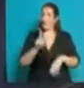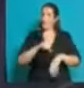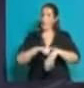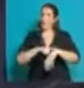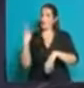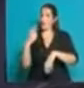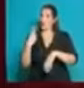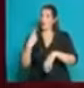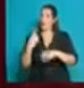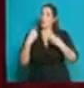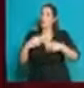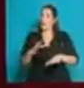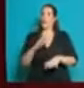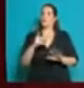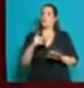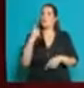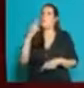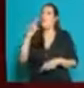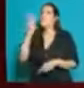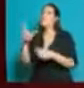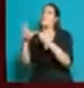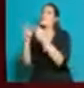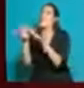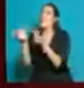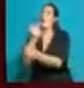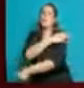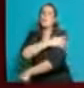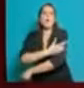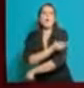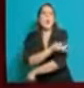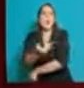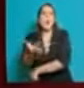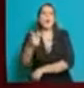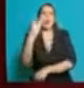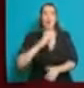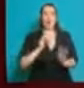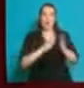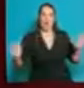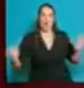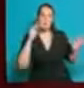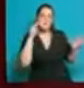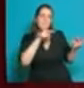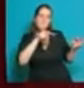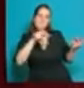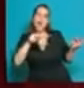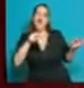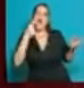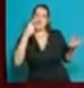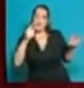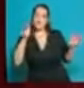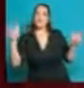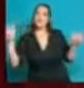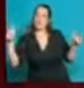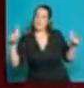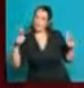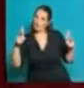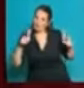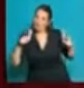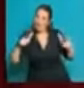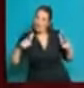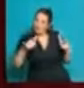medir la pobreza, comenzamos a ver una tendencia a la baja durante 2 años seguidos, en los cuales casi 2 millones de argentinos